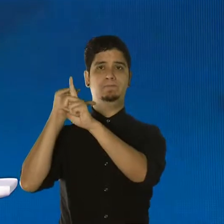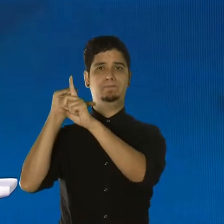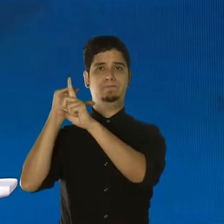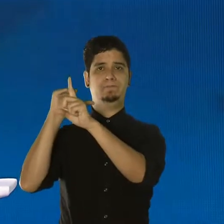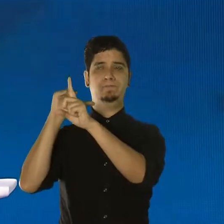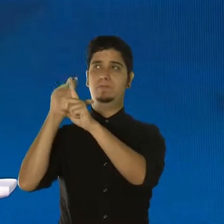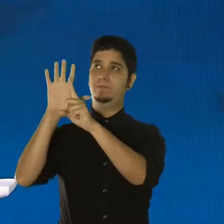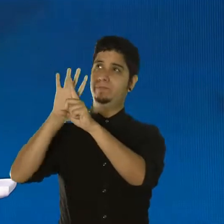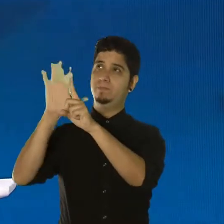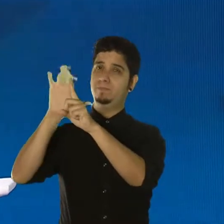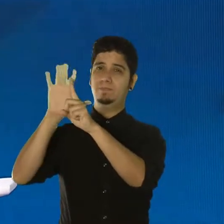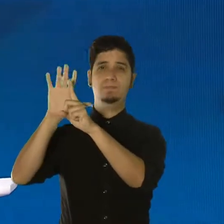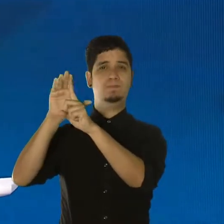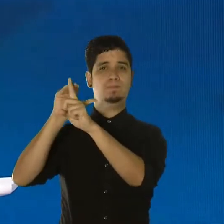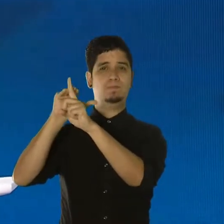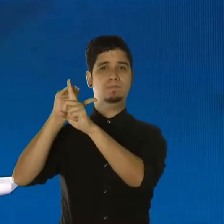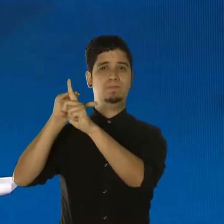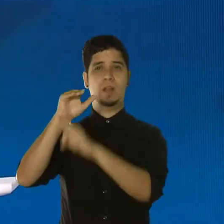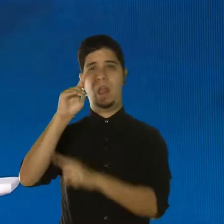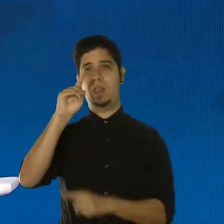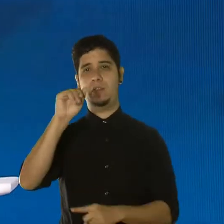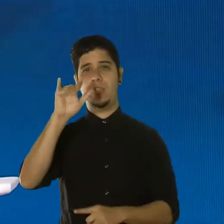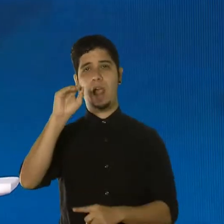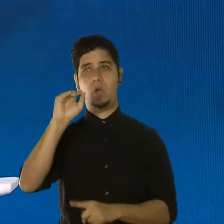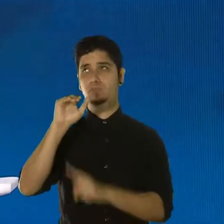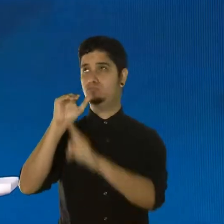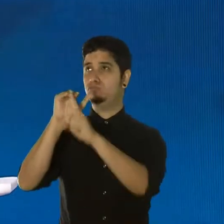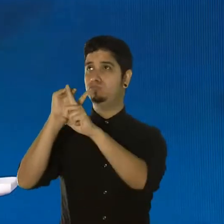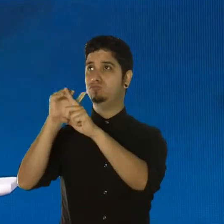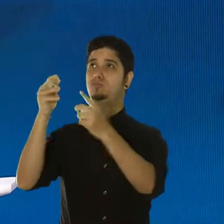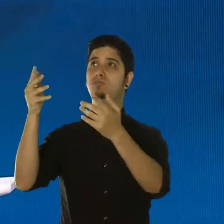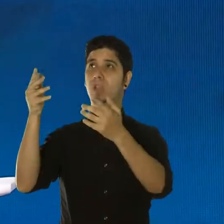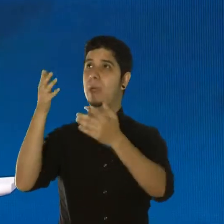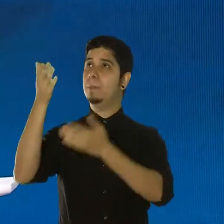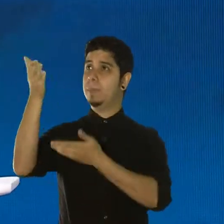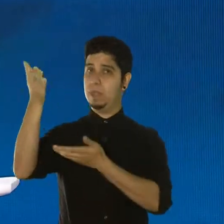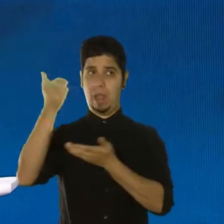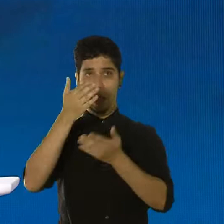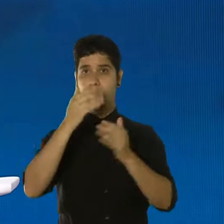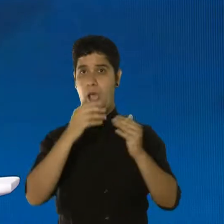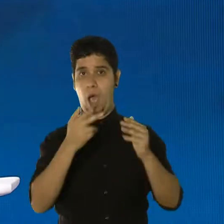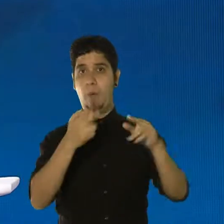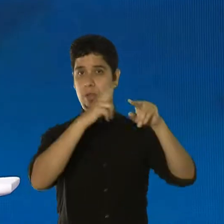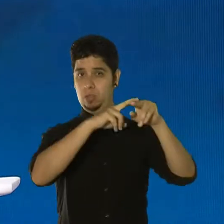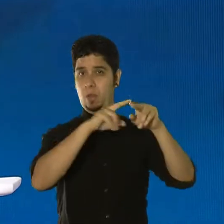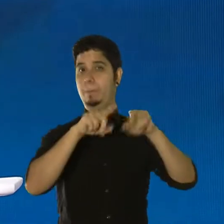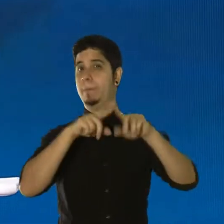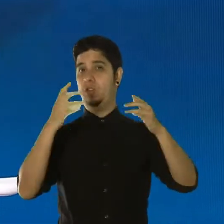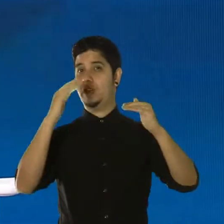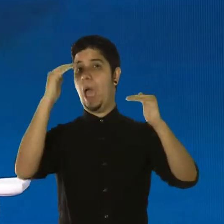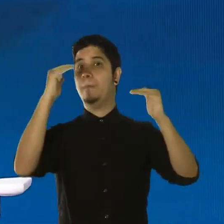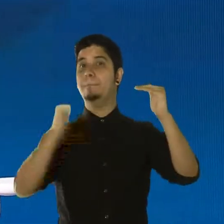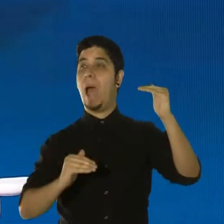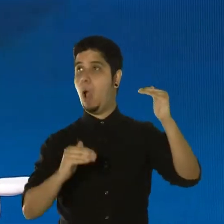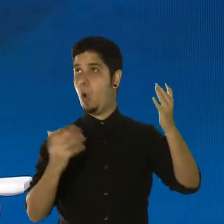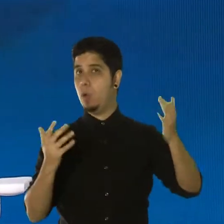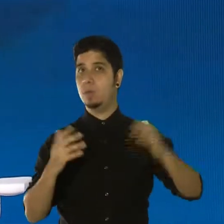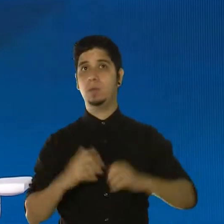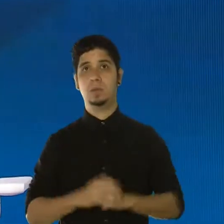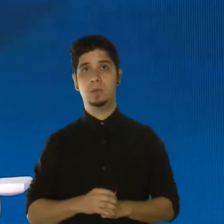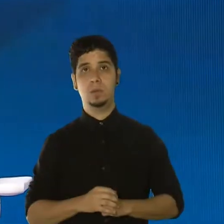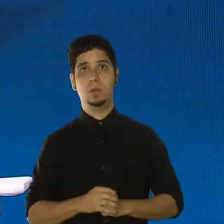al DACO, ¿verdad?, de que tome en consideración que si hay alzas en un mes